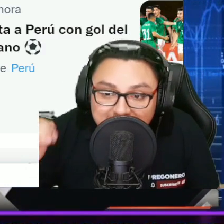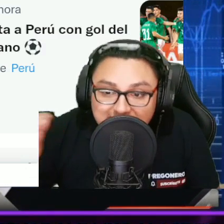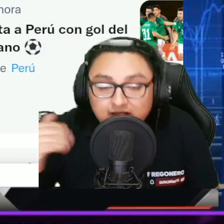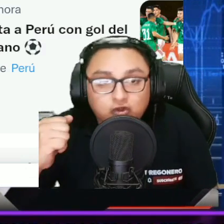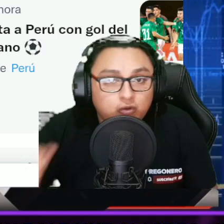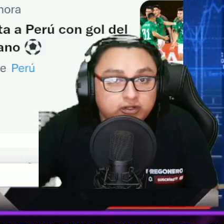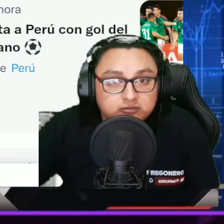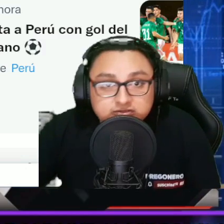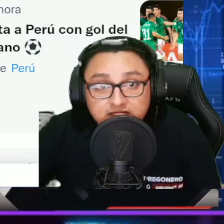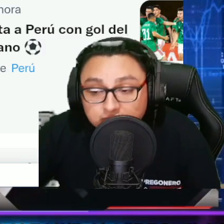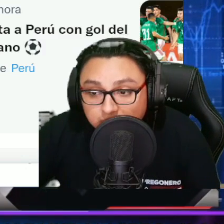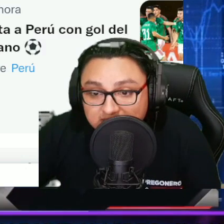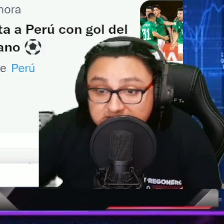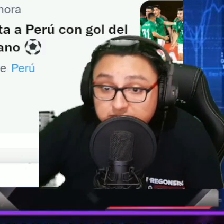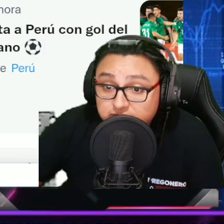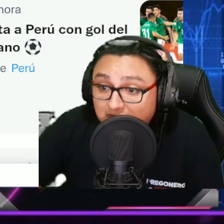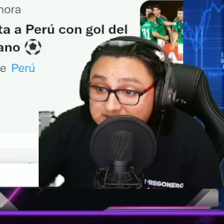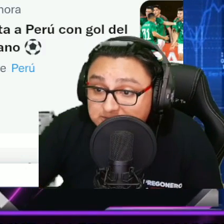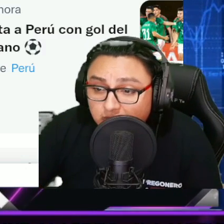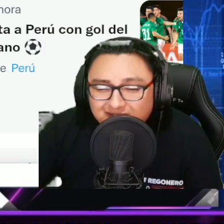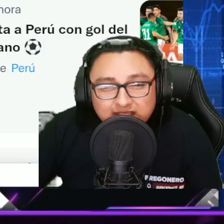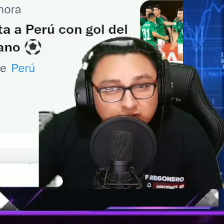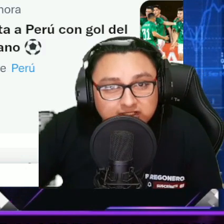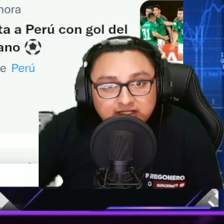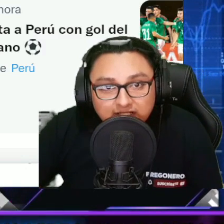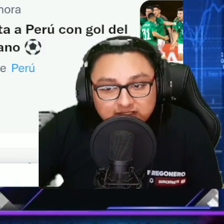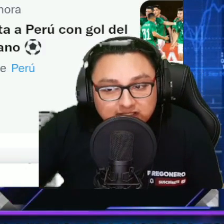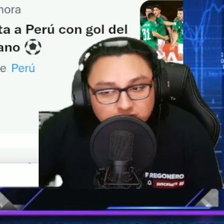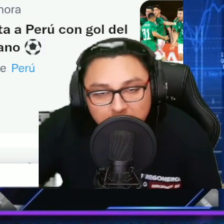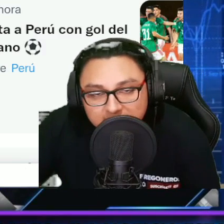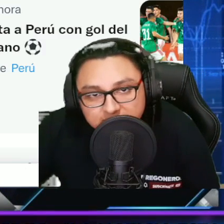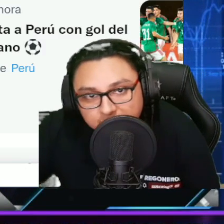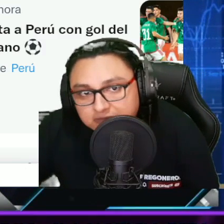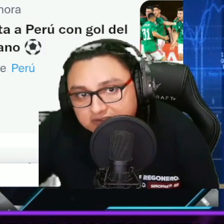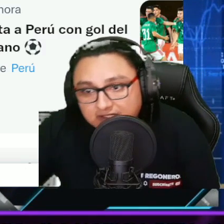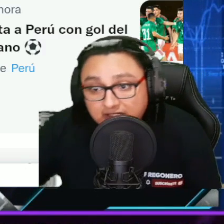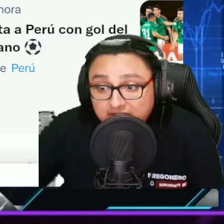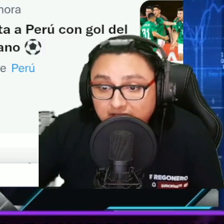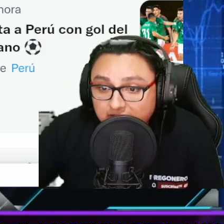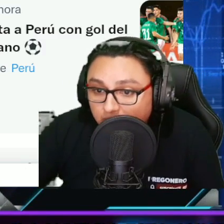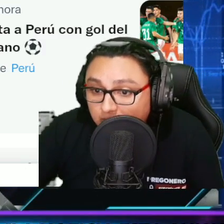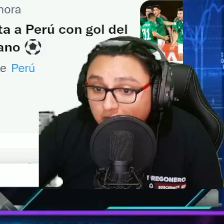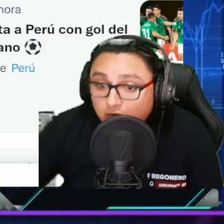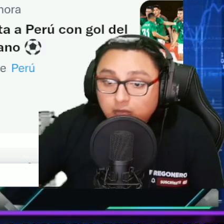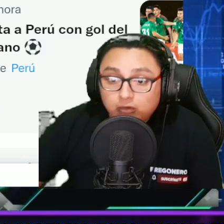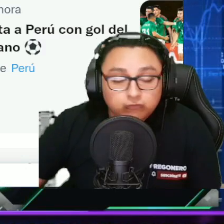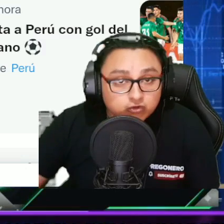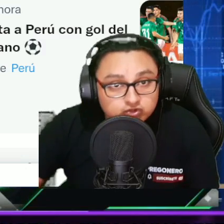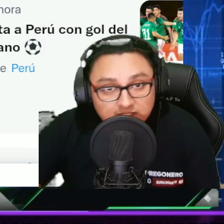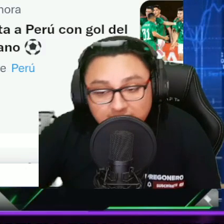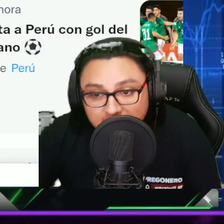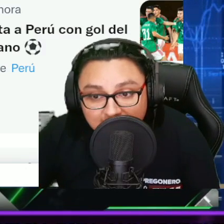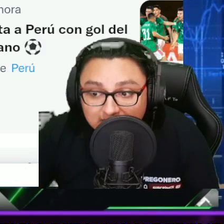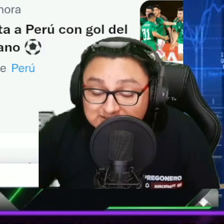enseguida sacan el cobre demostrando su racismo su clasismo en contra de la gente que solamente se fue a divertir el día de hoy como